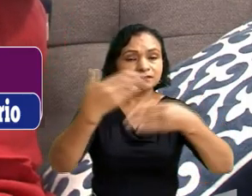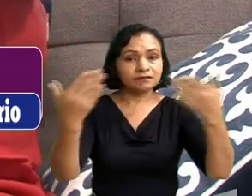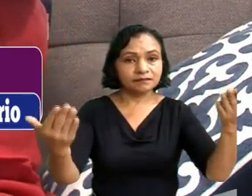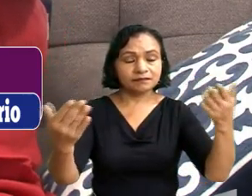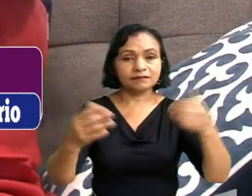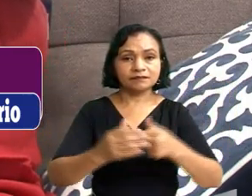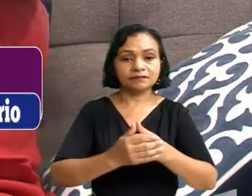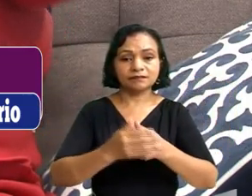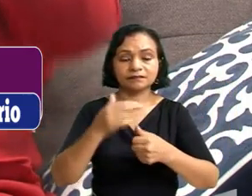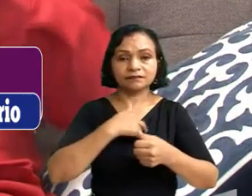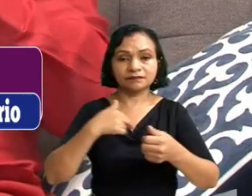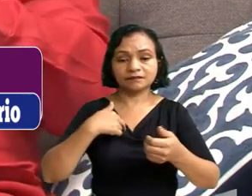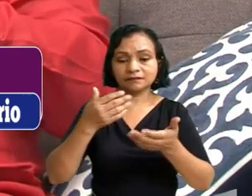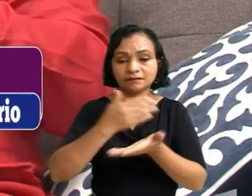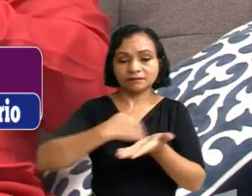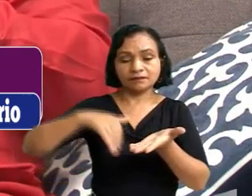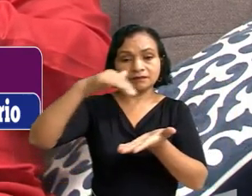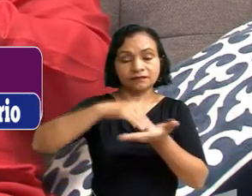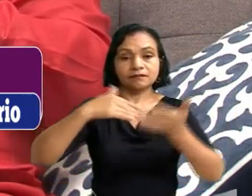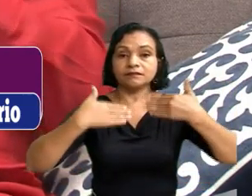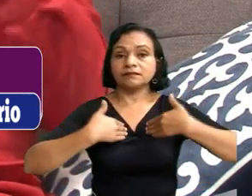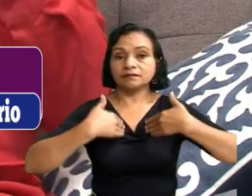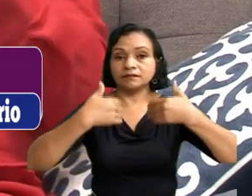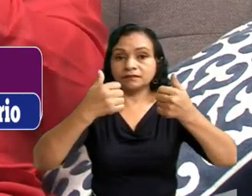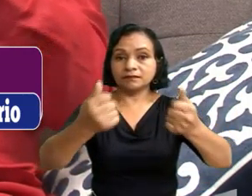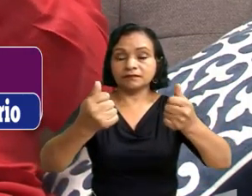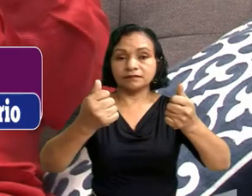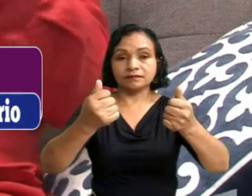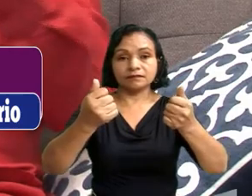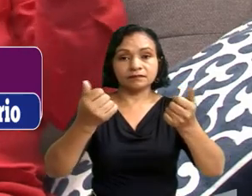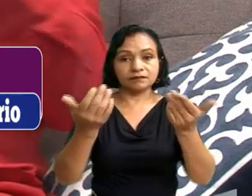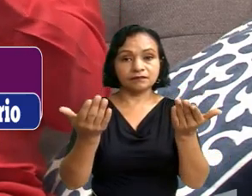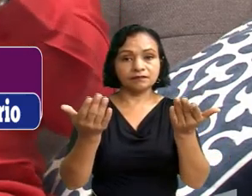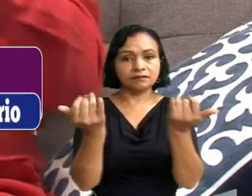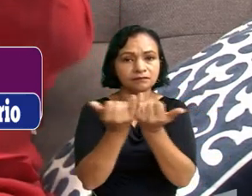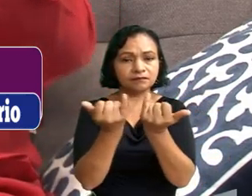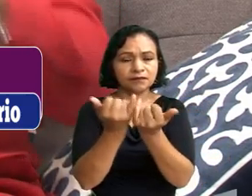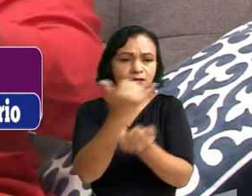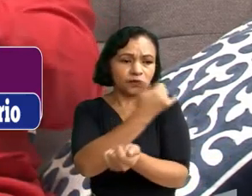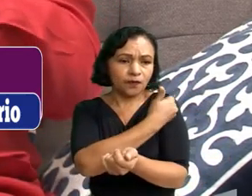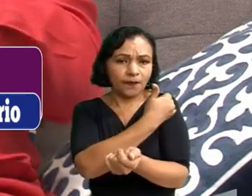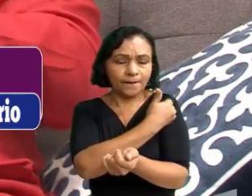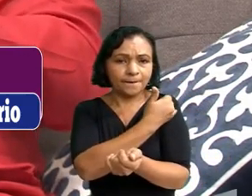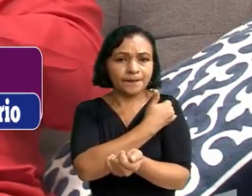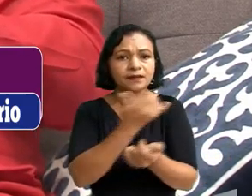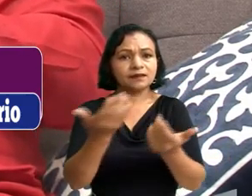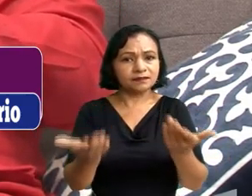construyendo un centro de salud que más que acepta la salud para es un hospital primario